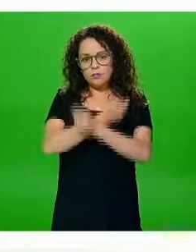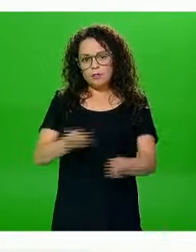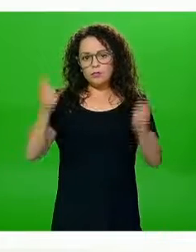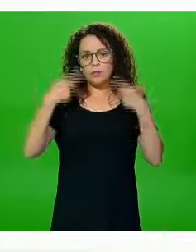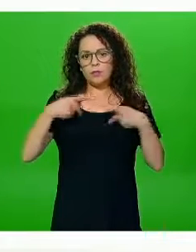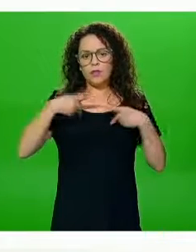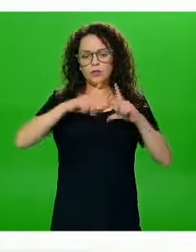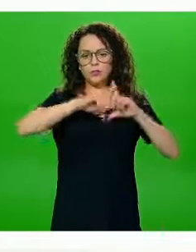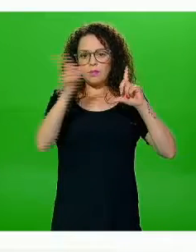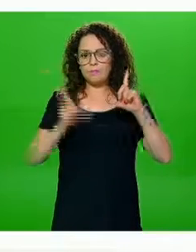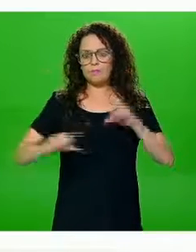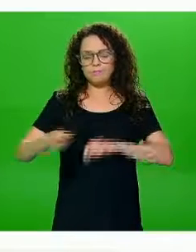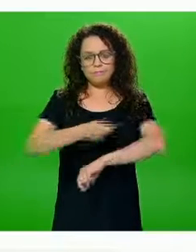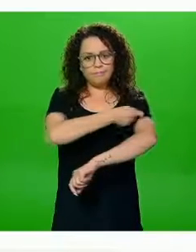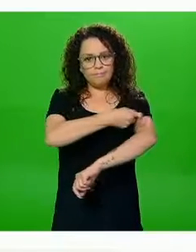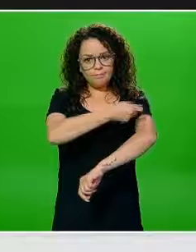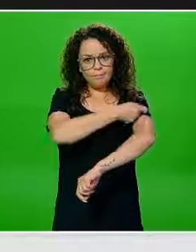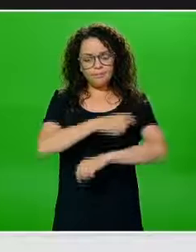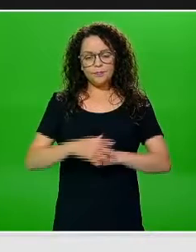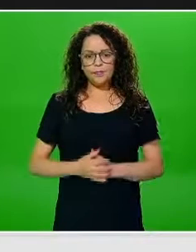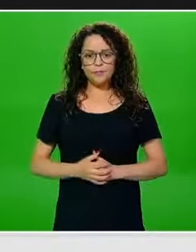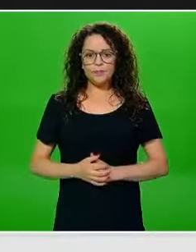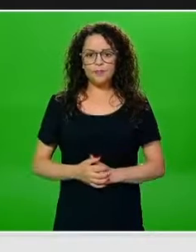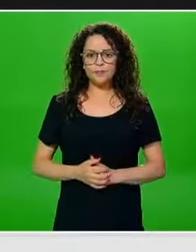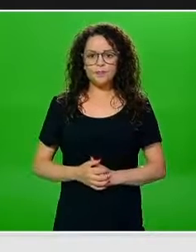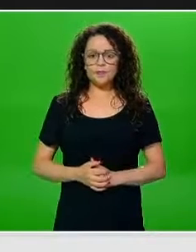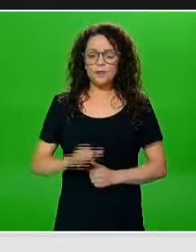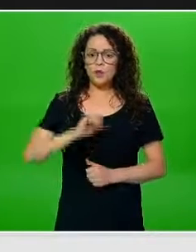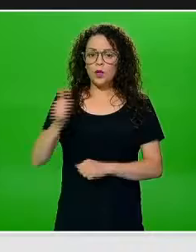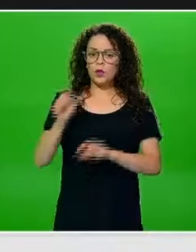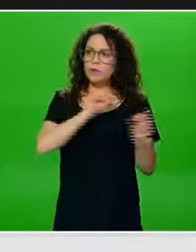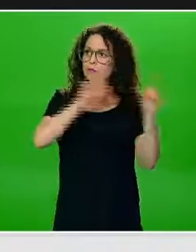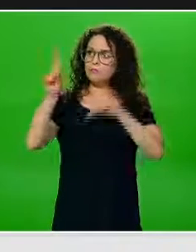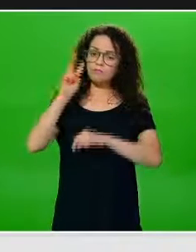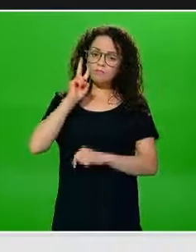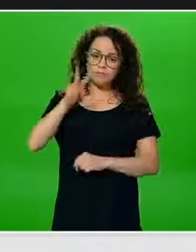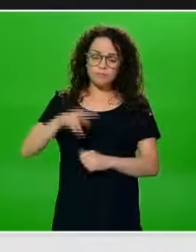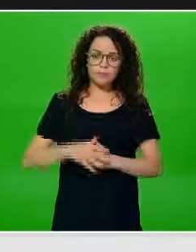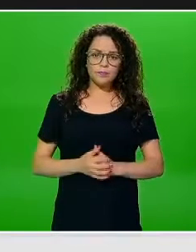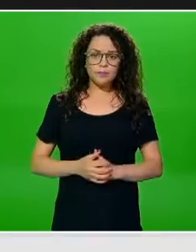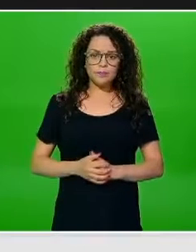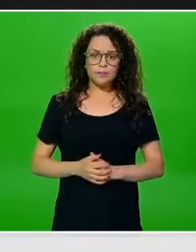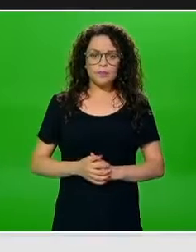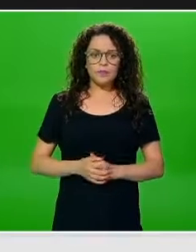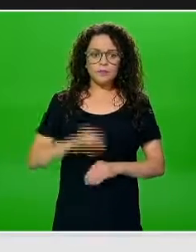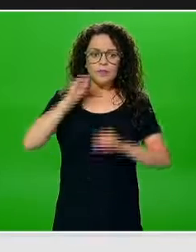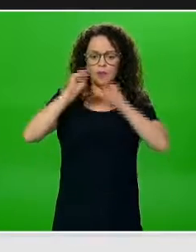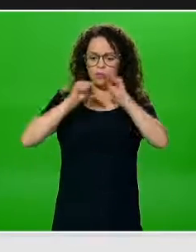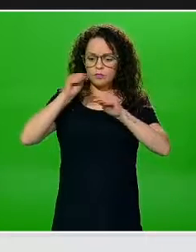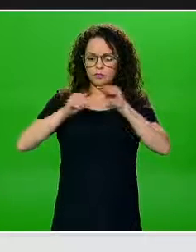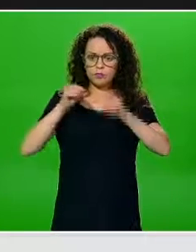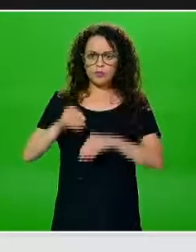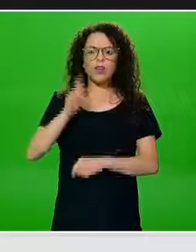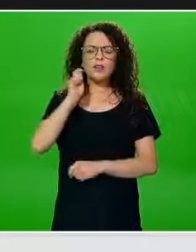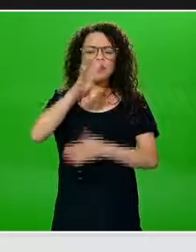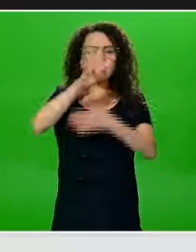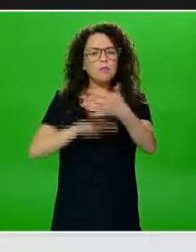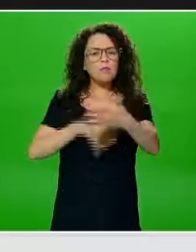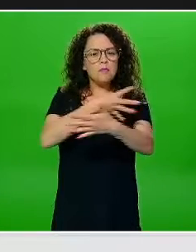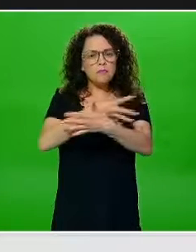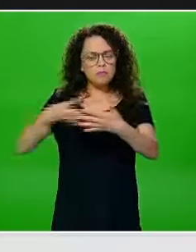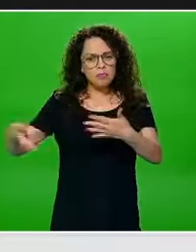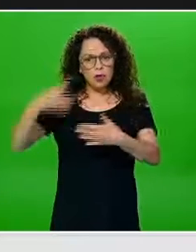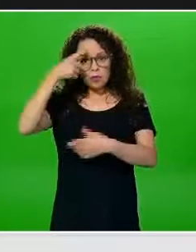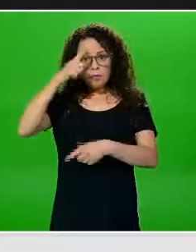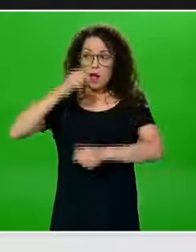estrategia nacional de vacunación. Si vemos la siguiente diapositiva, actualizamos precisamente la tabla de los embarques de